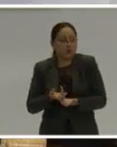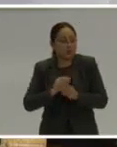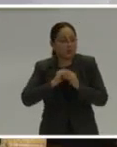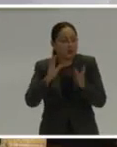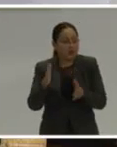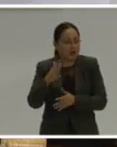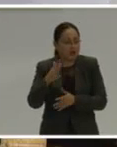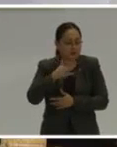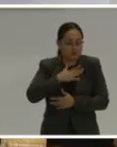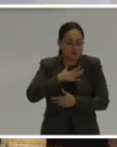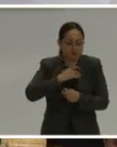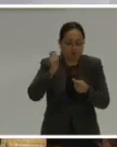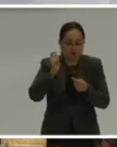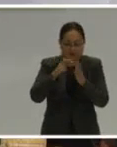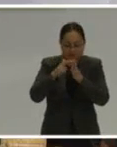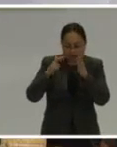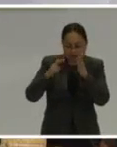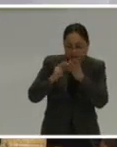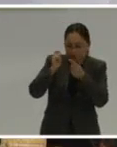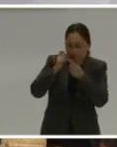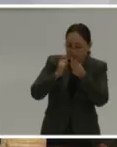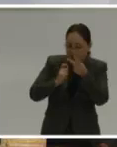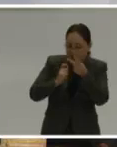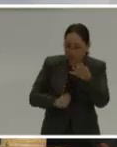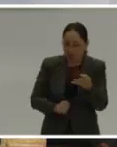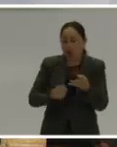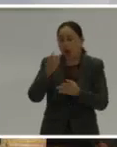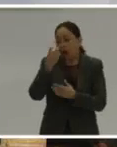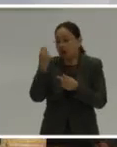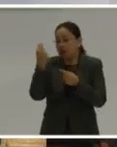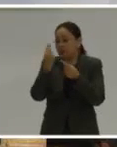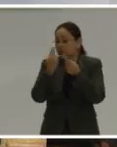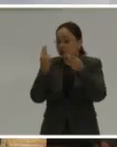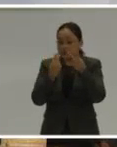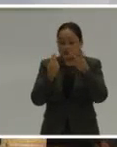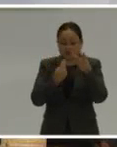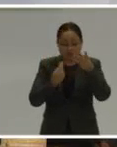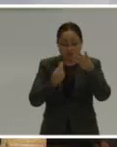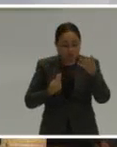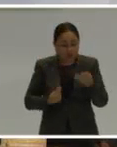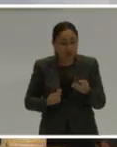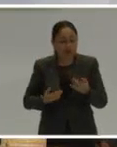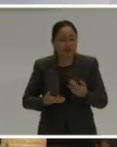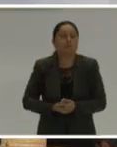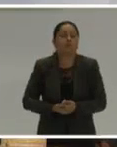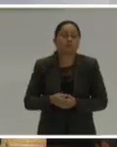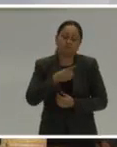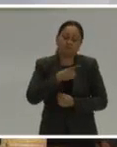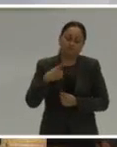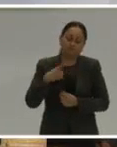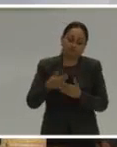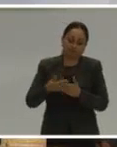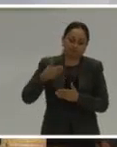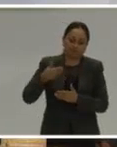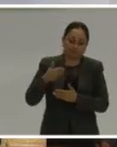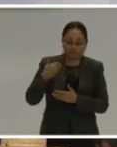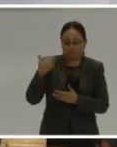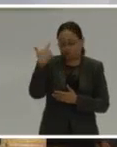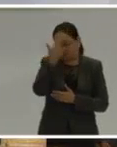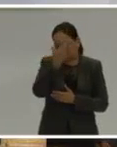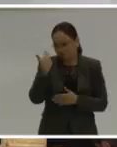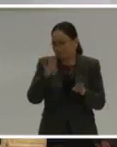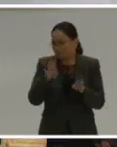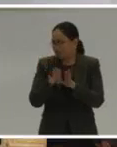condicionamientos, requerimientos, ¿no? Creo que eso hay que analizarlo y estamos en ese proceso